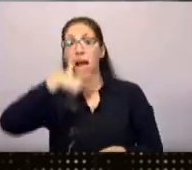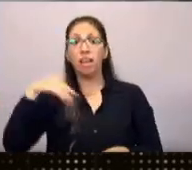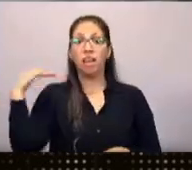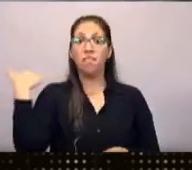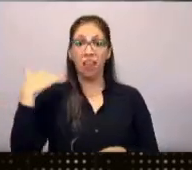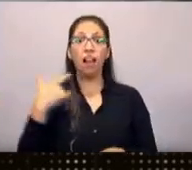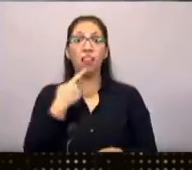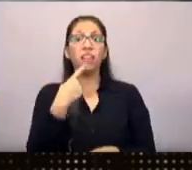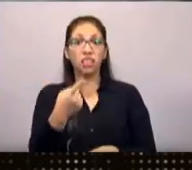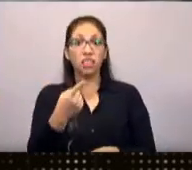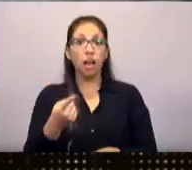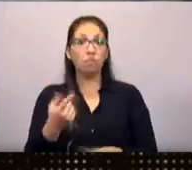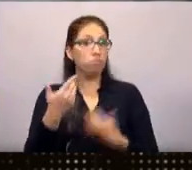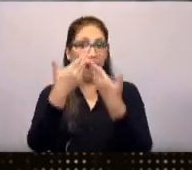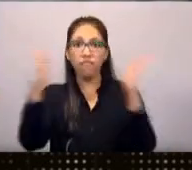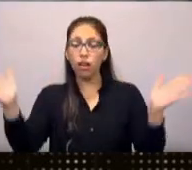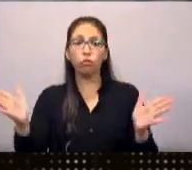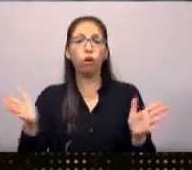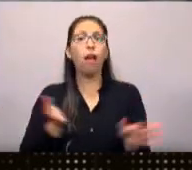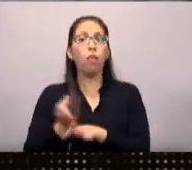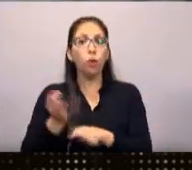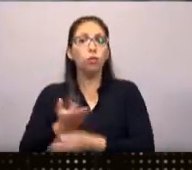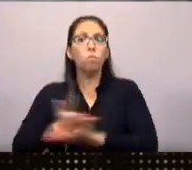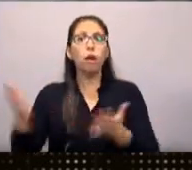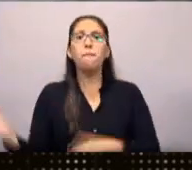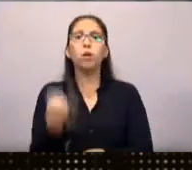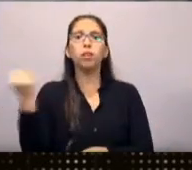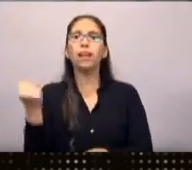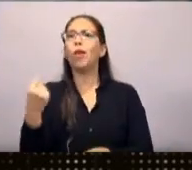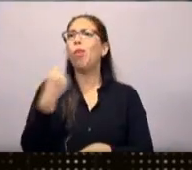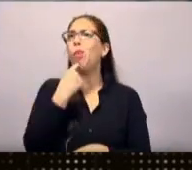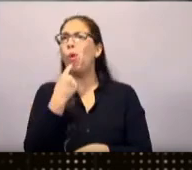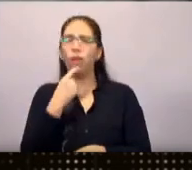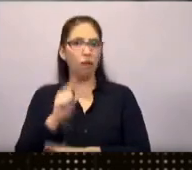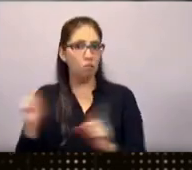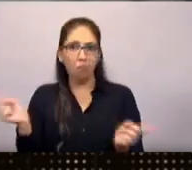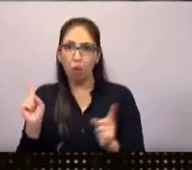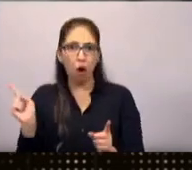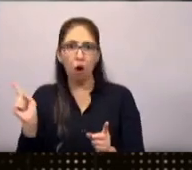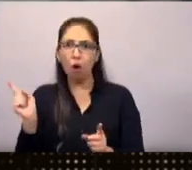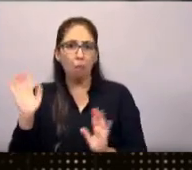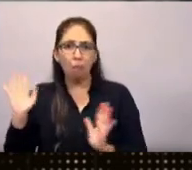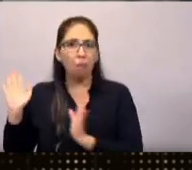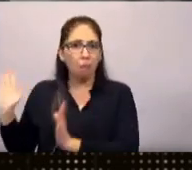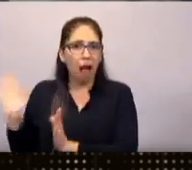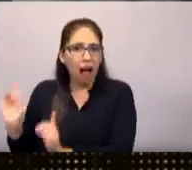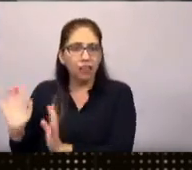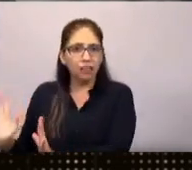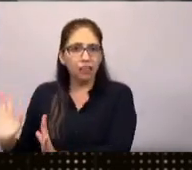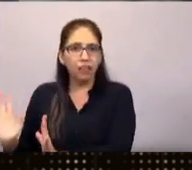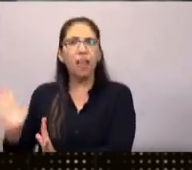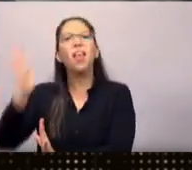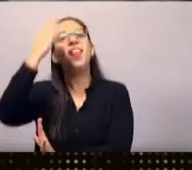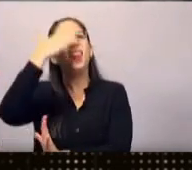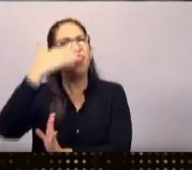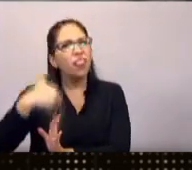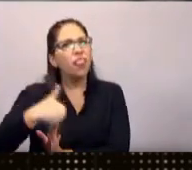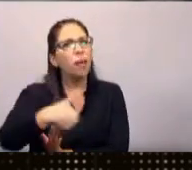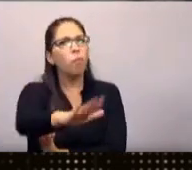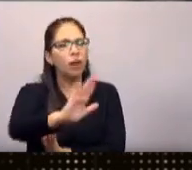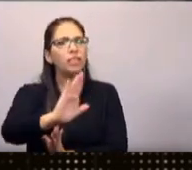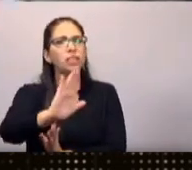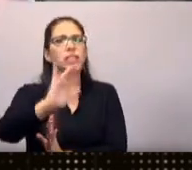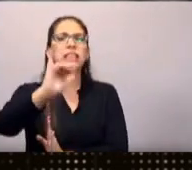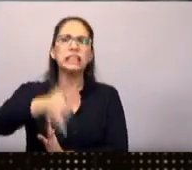decían que la educación pública era importante no la cuestionaban empezaron luego con que empezaron luego